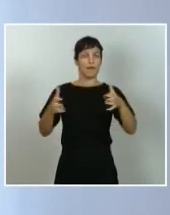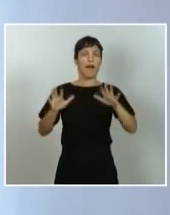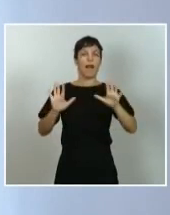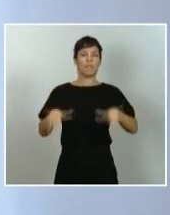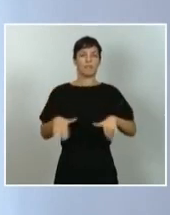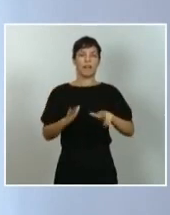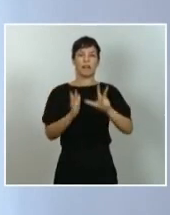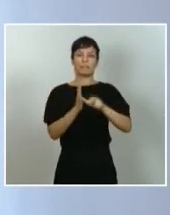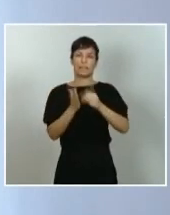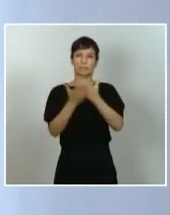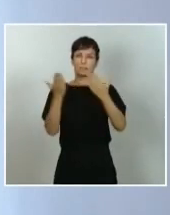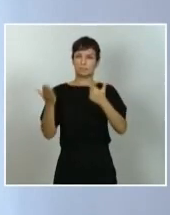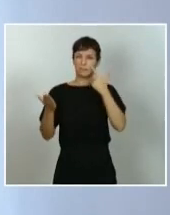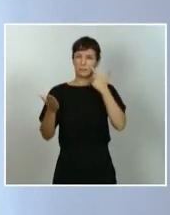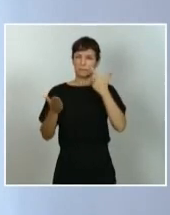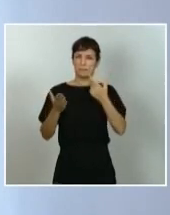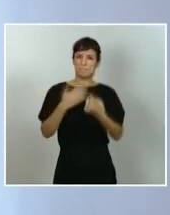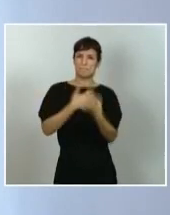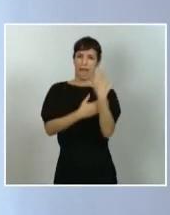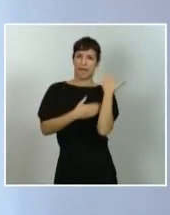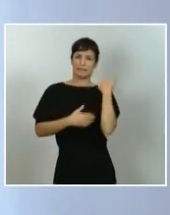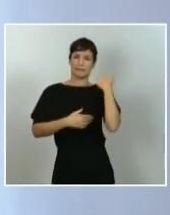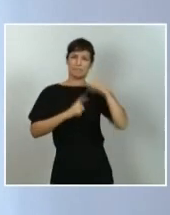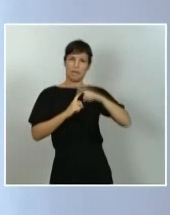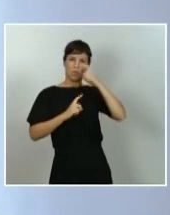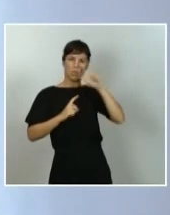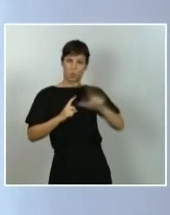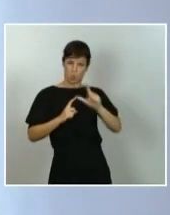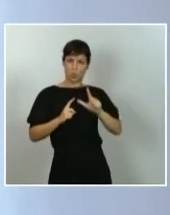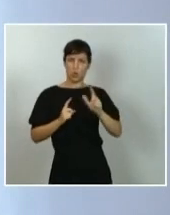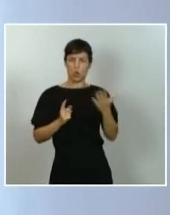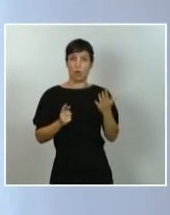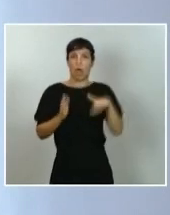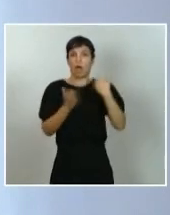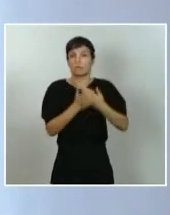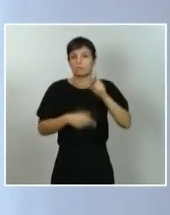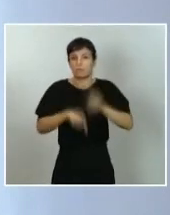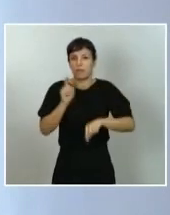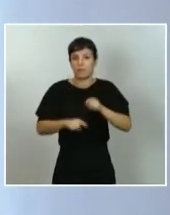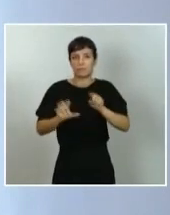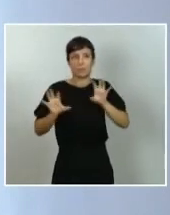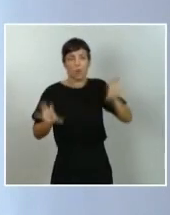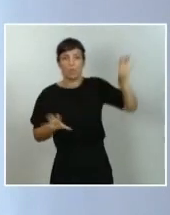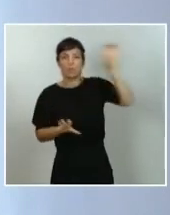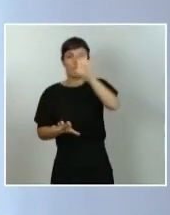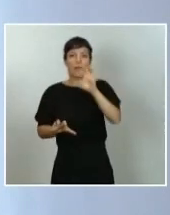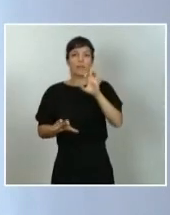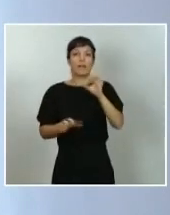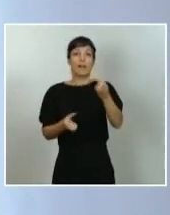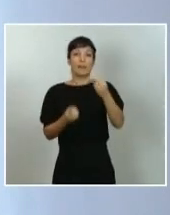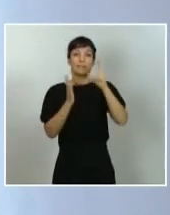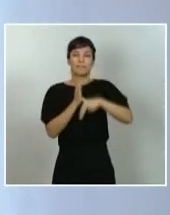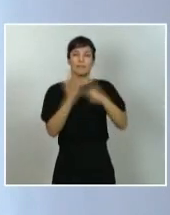el testaje de las aguas residuales por barrio, porque inmediatamente eso daría, si el virus empieza a